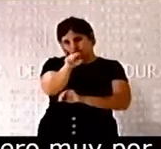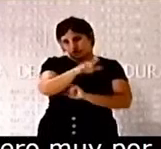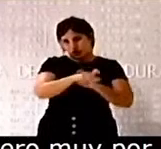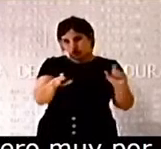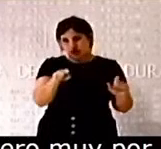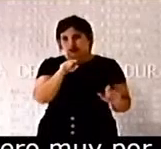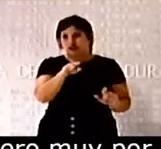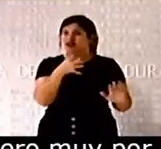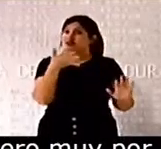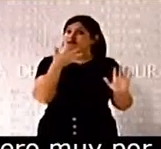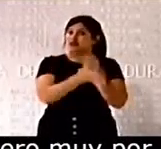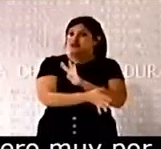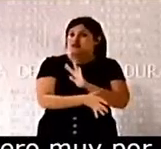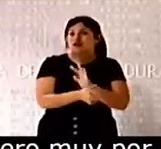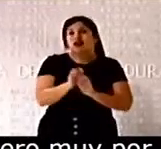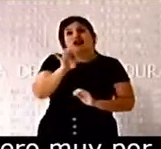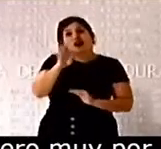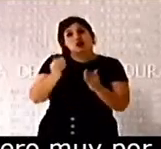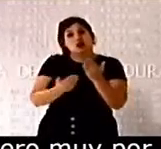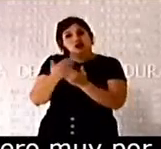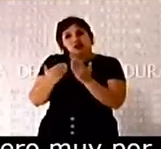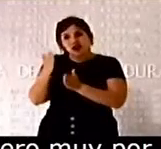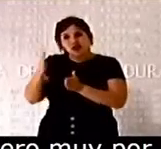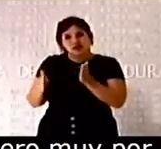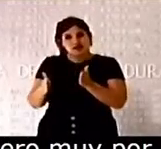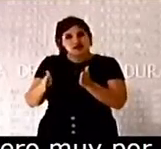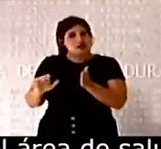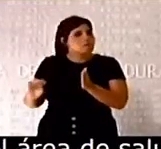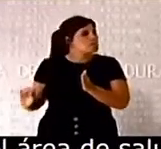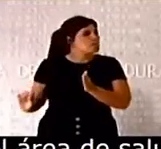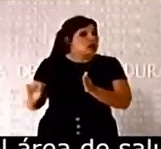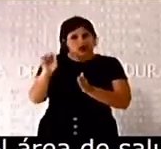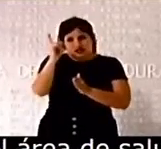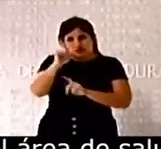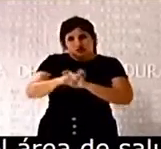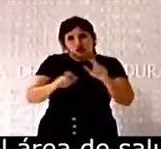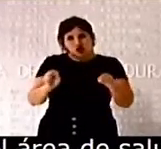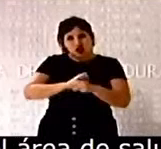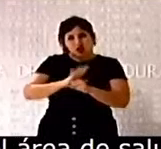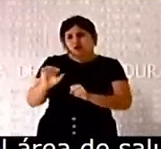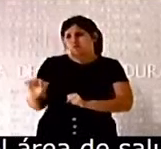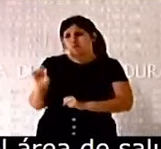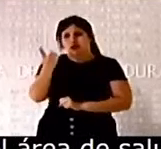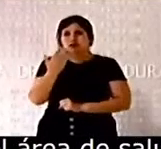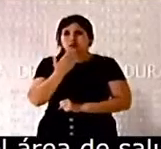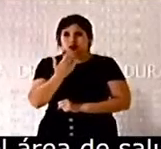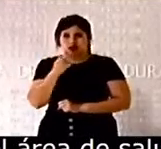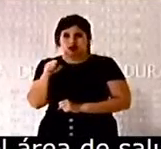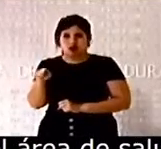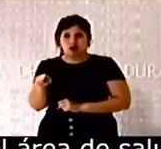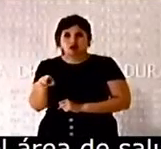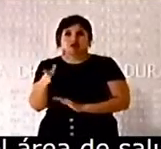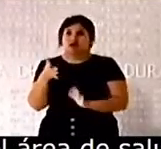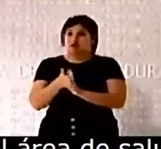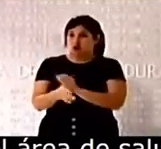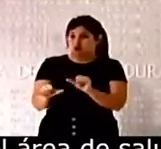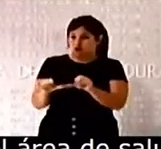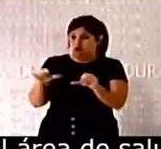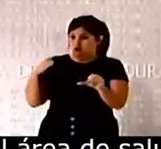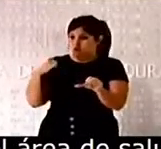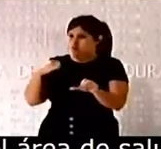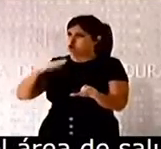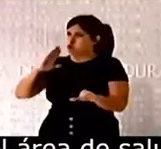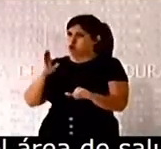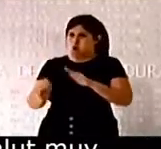más incidencia a los 14 días tiene, el área de salud de Mérida. Un área de salud muy afectada en los últimos tiempos por